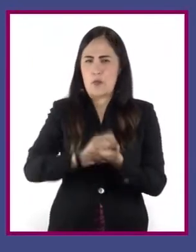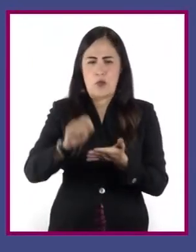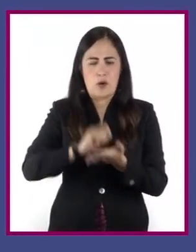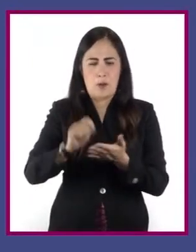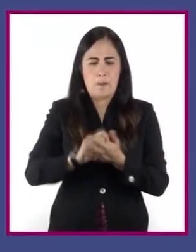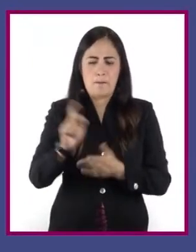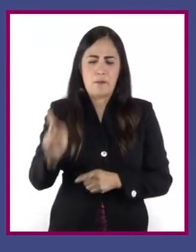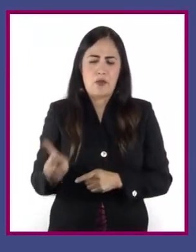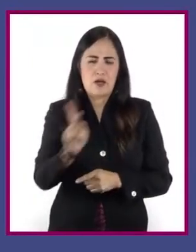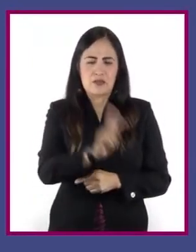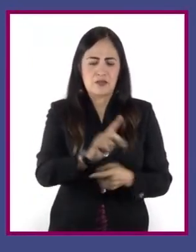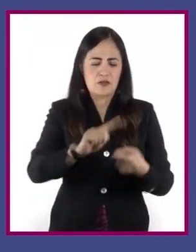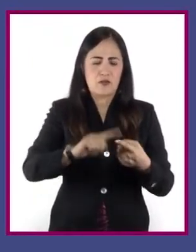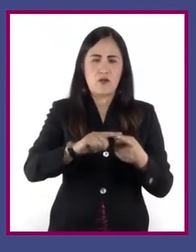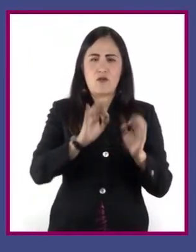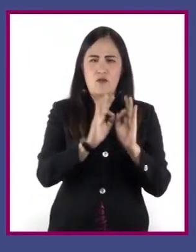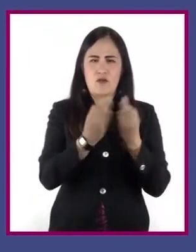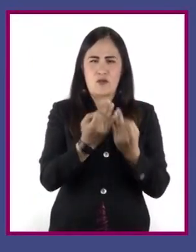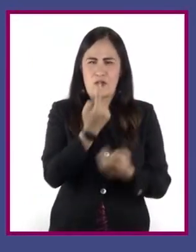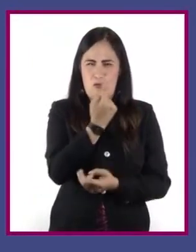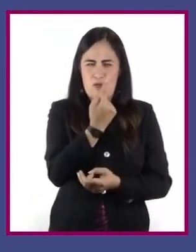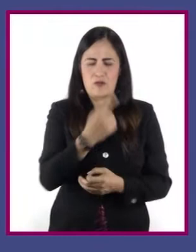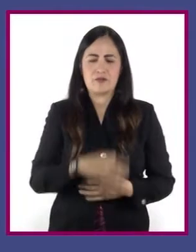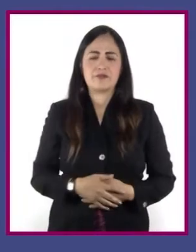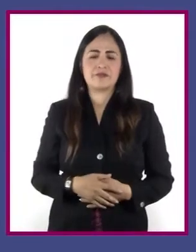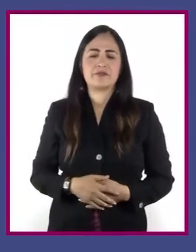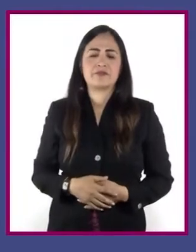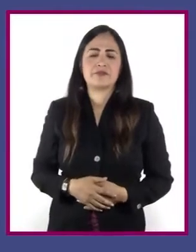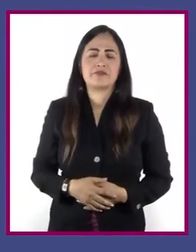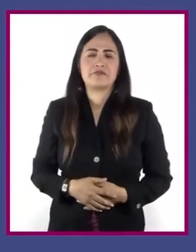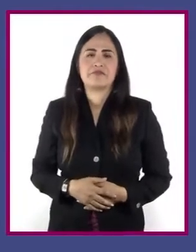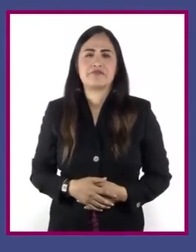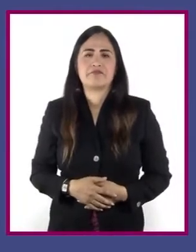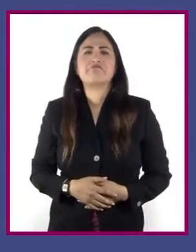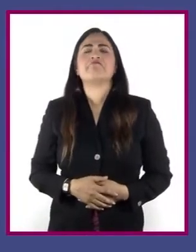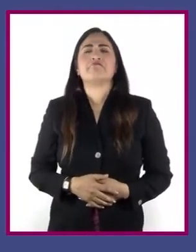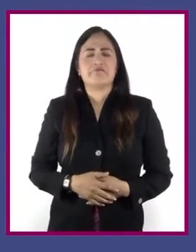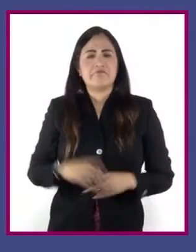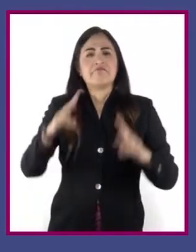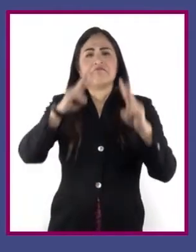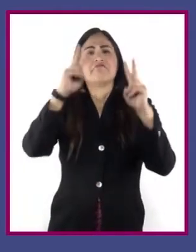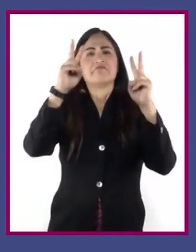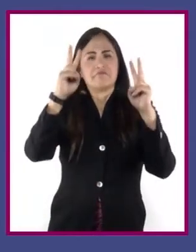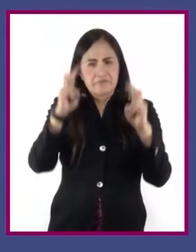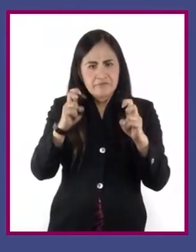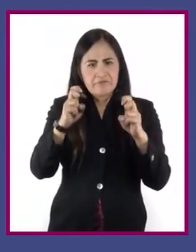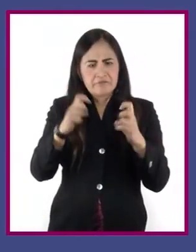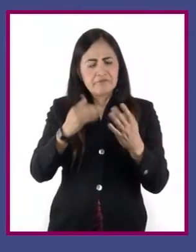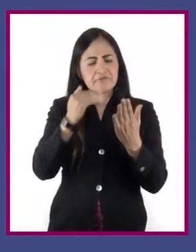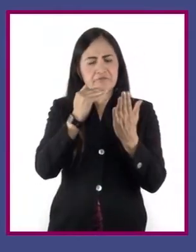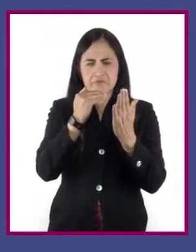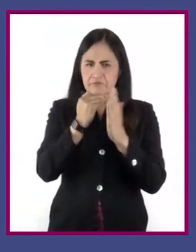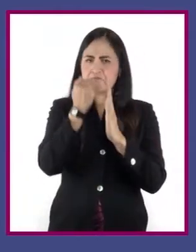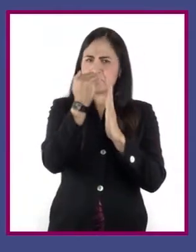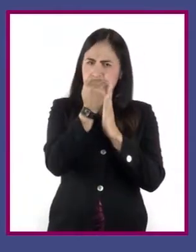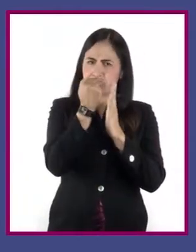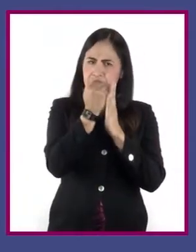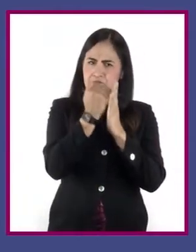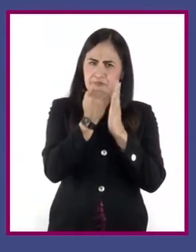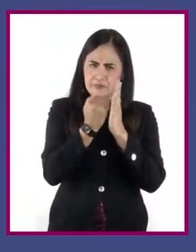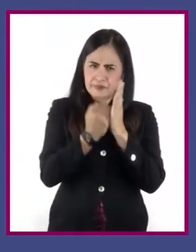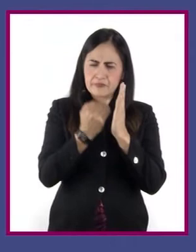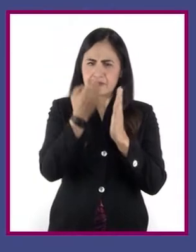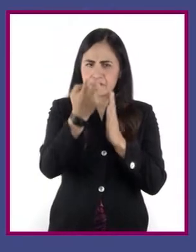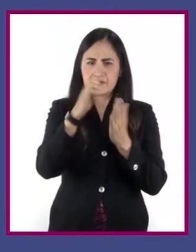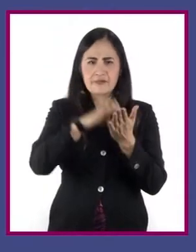1. Si observan bien, muestra una progresión temática que nos sirve muy bien para